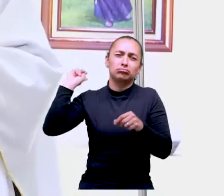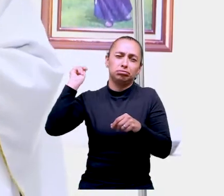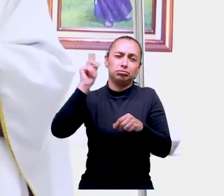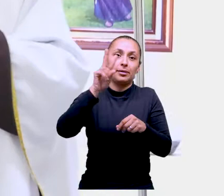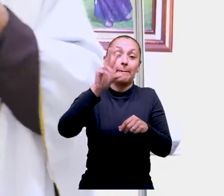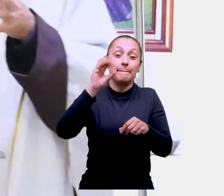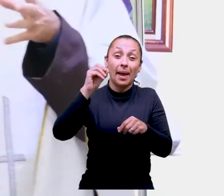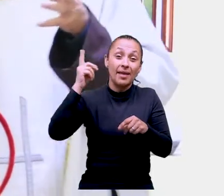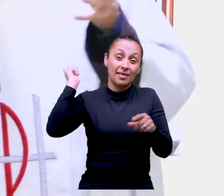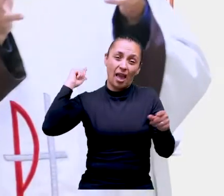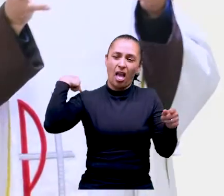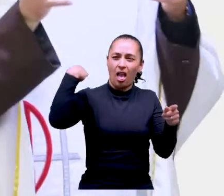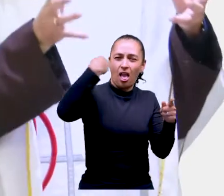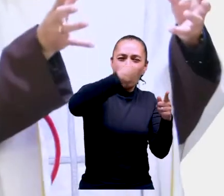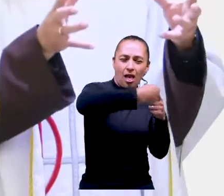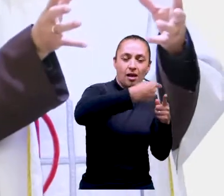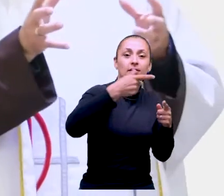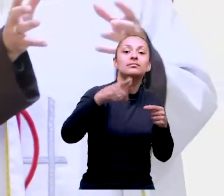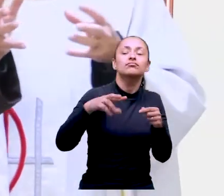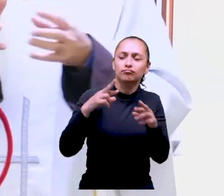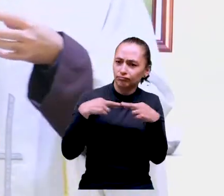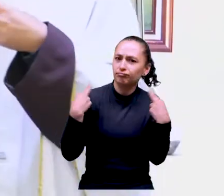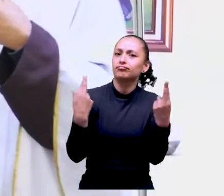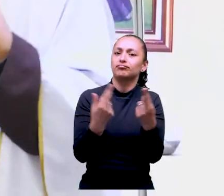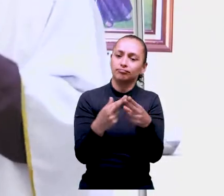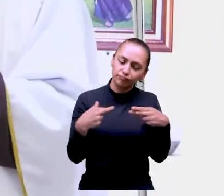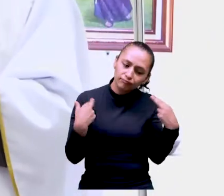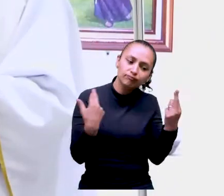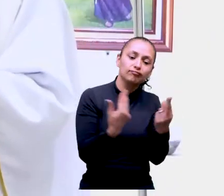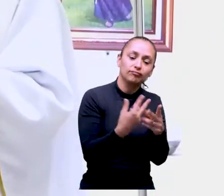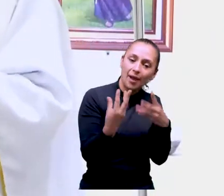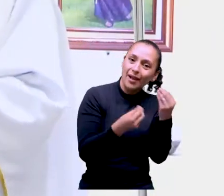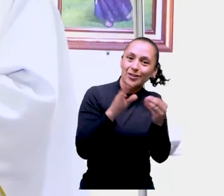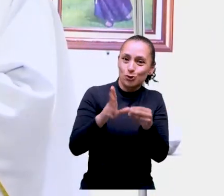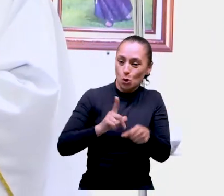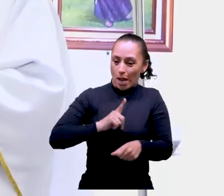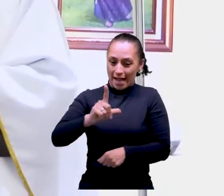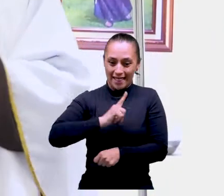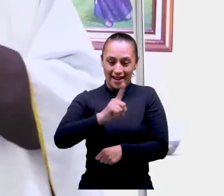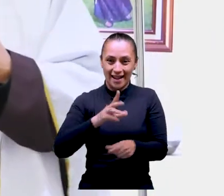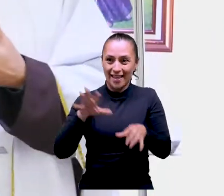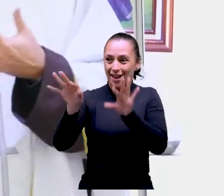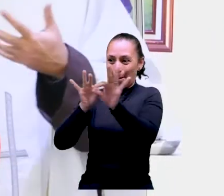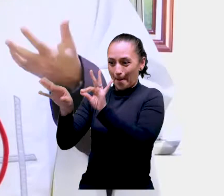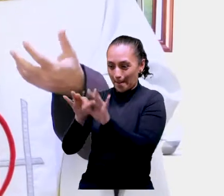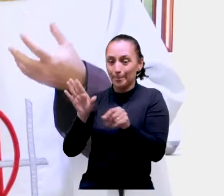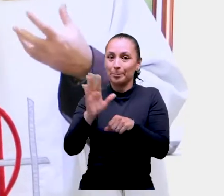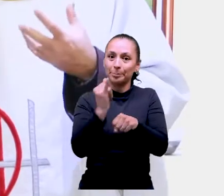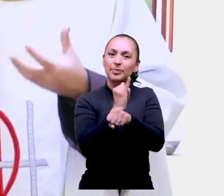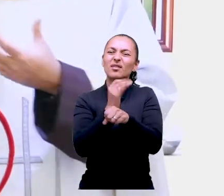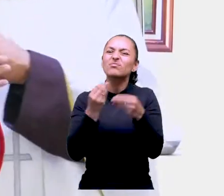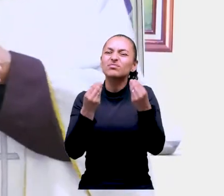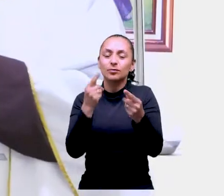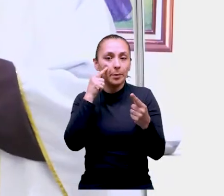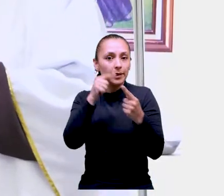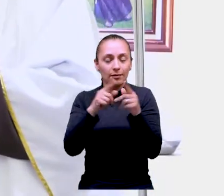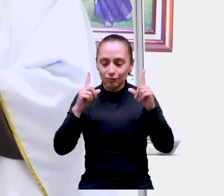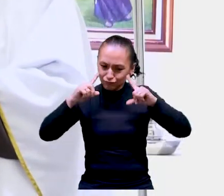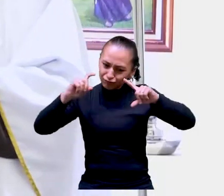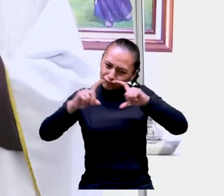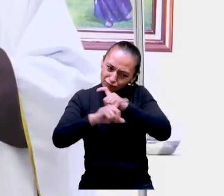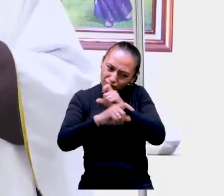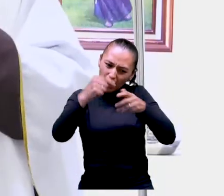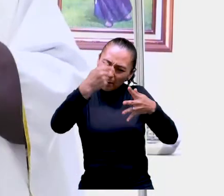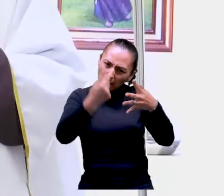la iglesia a través de estos 20 siglos se ha venido reuniendo y ha venido convocando a los líderes de la